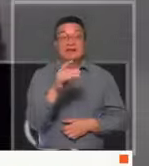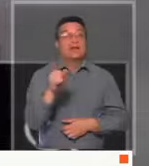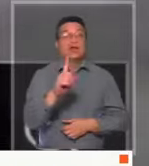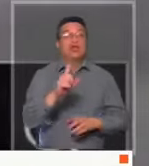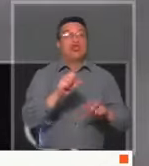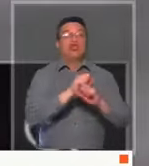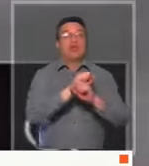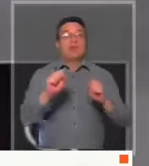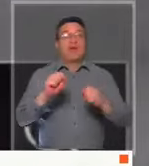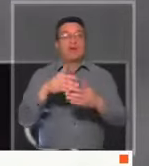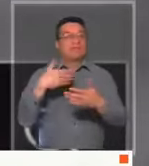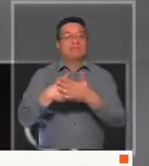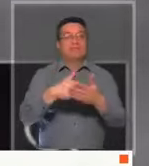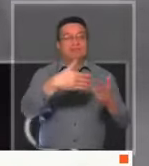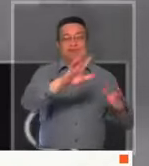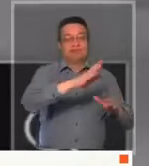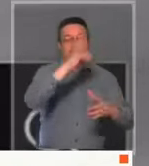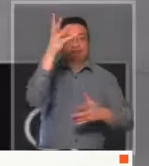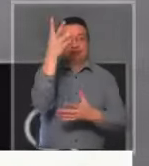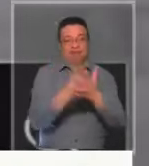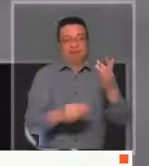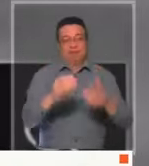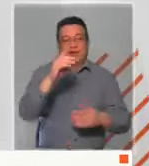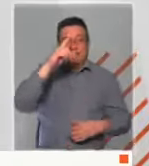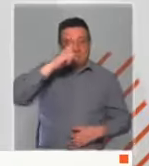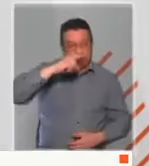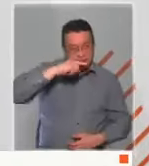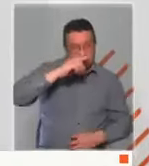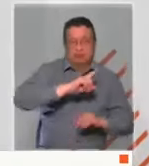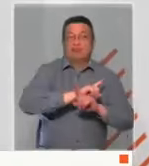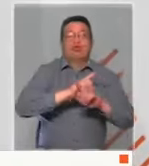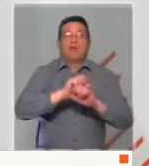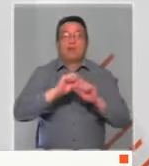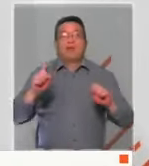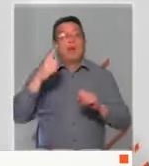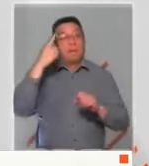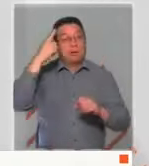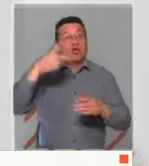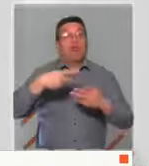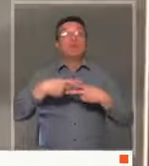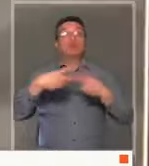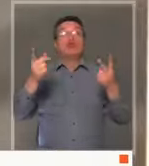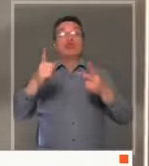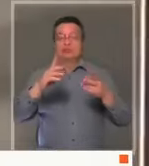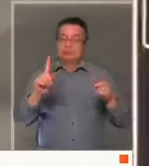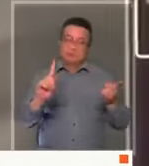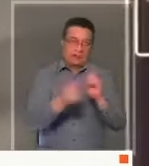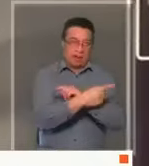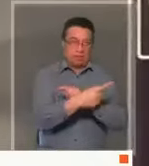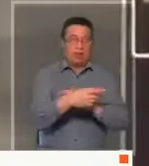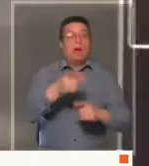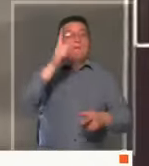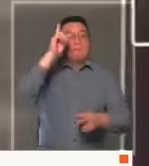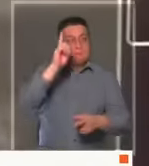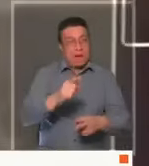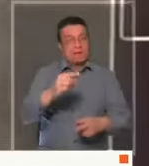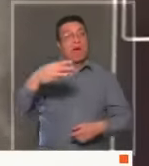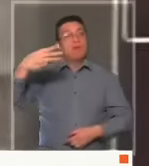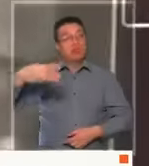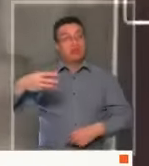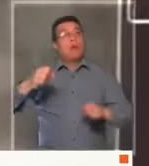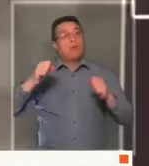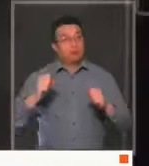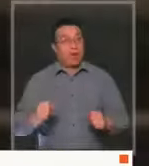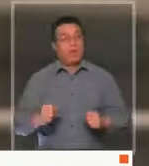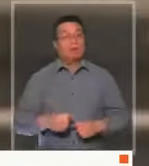imposible eliminar la prostitución, pero sí buscan erradicarla al menos del espacio público. ¿Cómo? Mediante ordenanzas municipales.